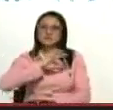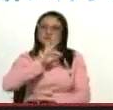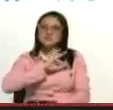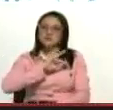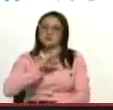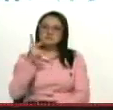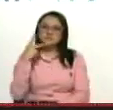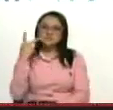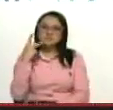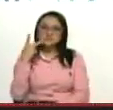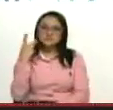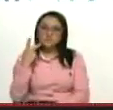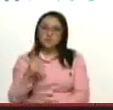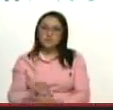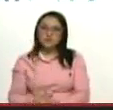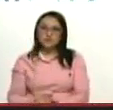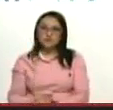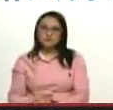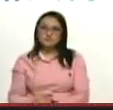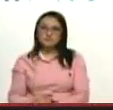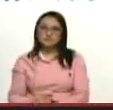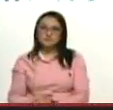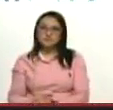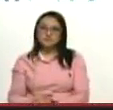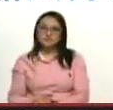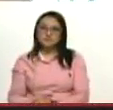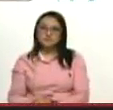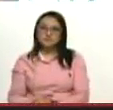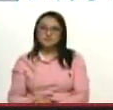políticos Generalmente